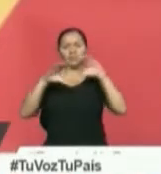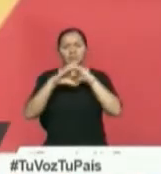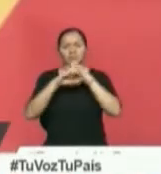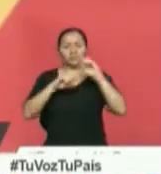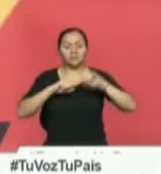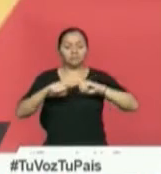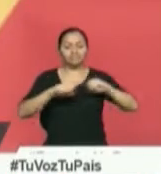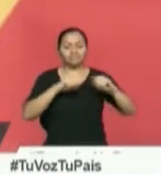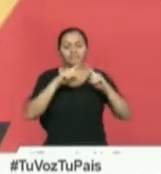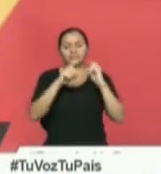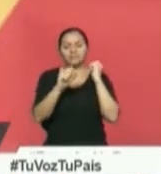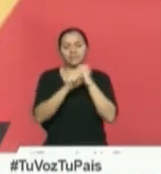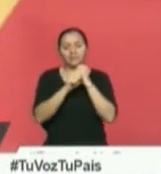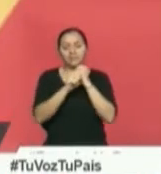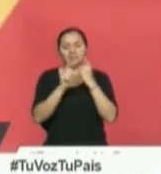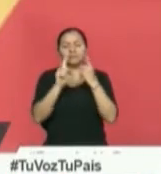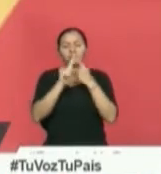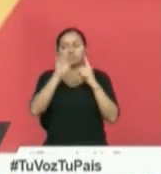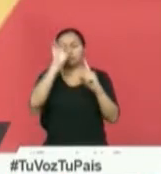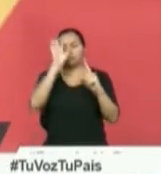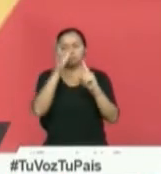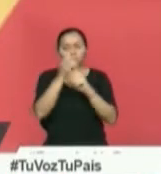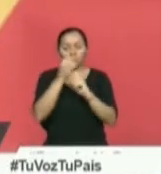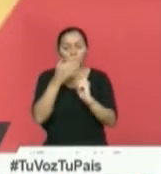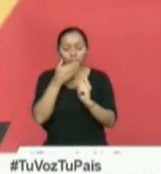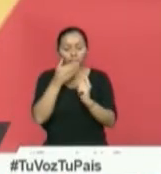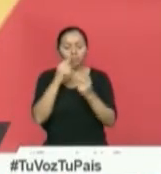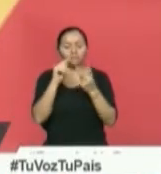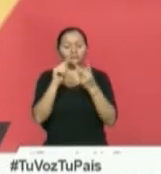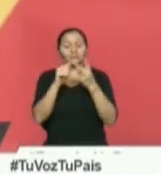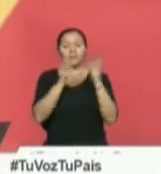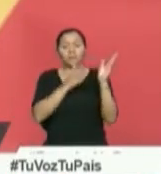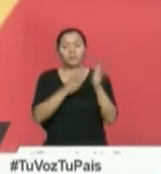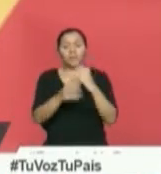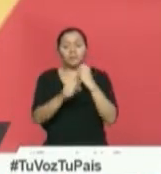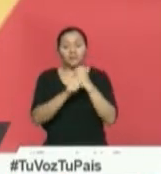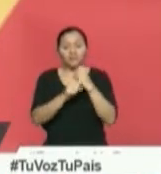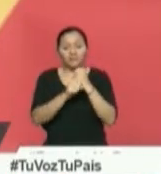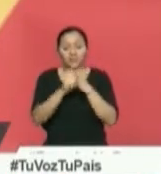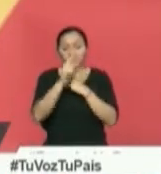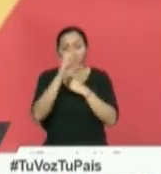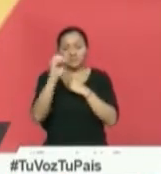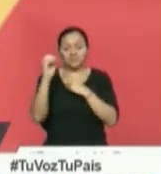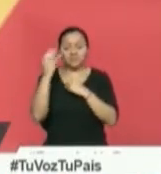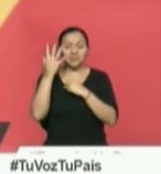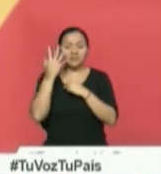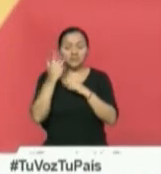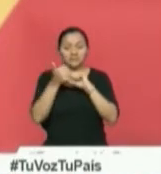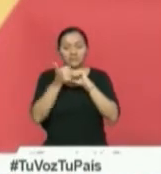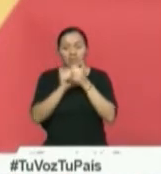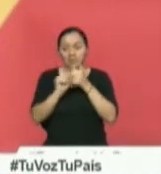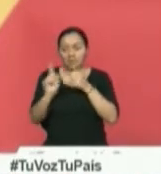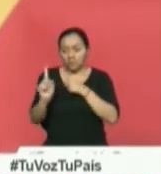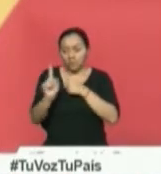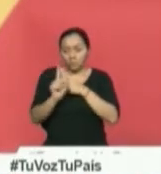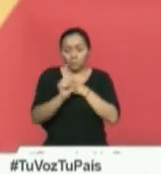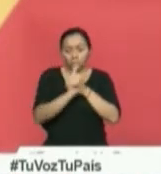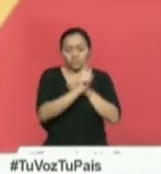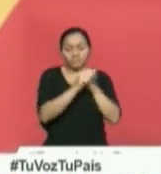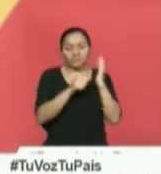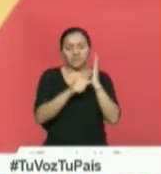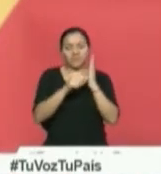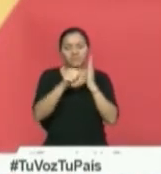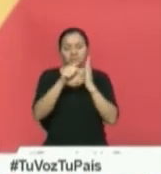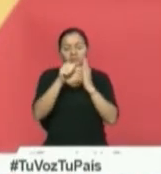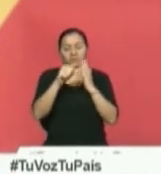¿qué es lo que se hizo? ¿Cuáles son los retos? ¿Cuáles son estas acciones en los primeros 100 días ya por cada uno de los ministerios? El segundo es